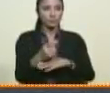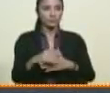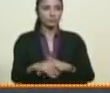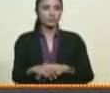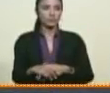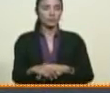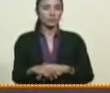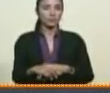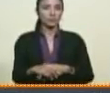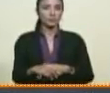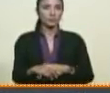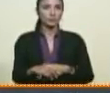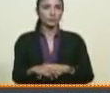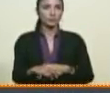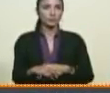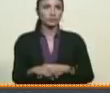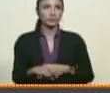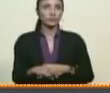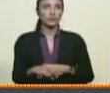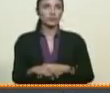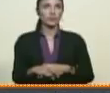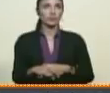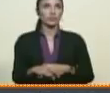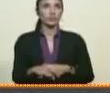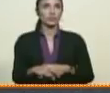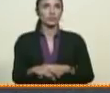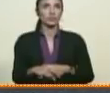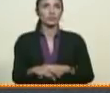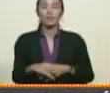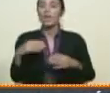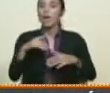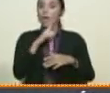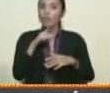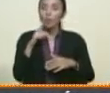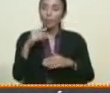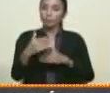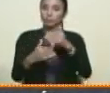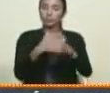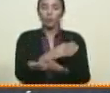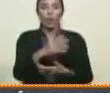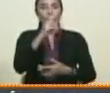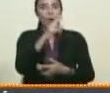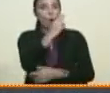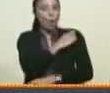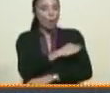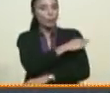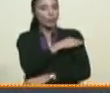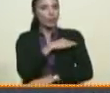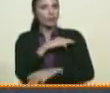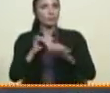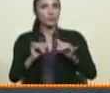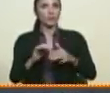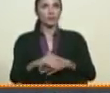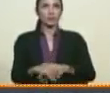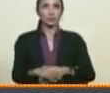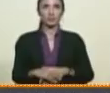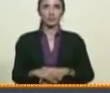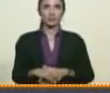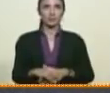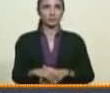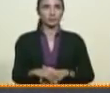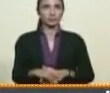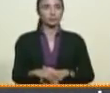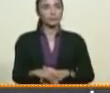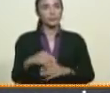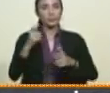chávez vamos a colocarle el nombre para siempre al hospital de el vigía de hugo chávez